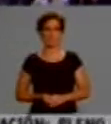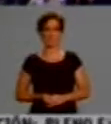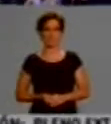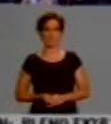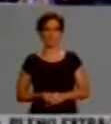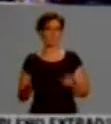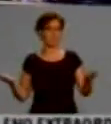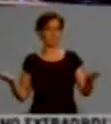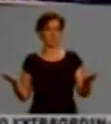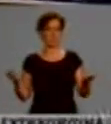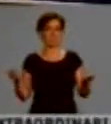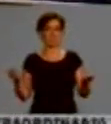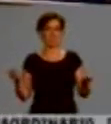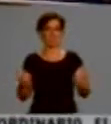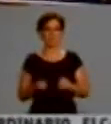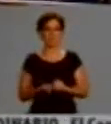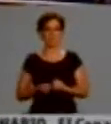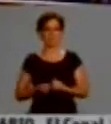Se ha pagado